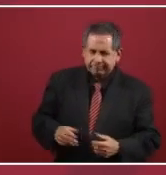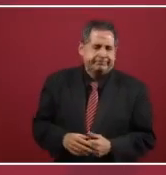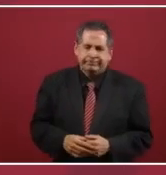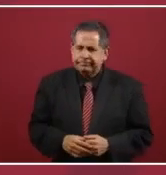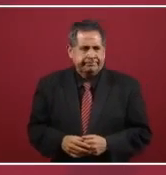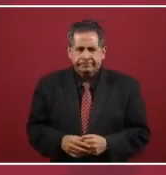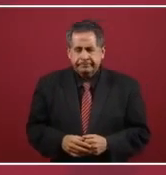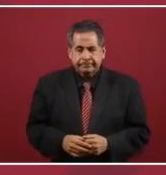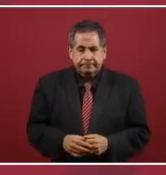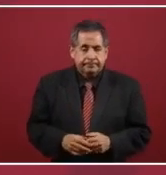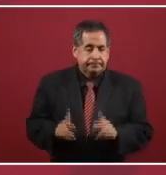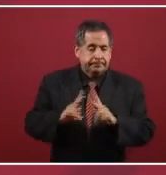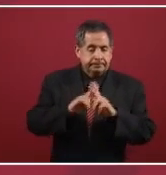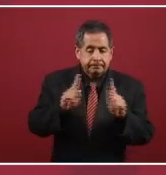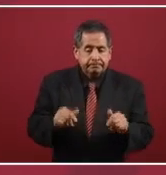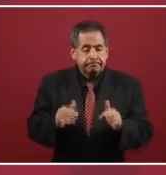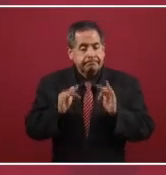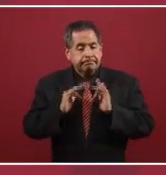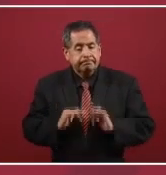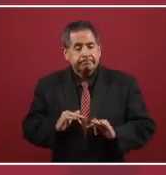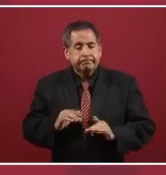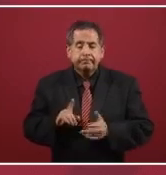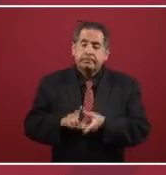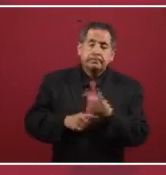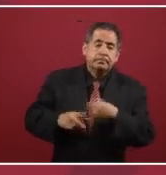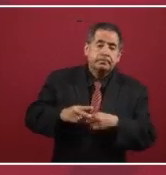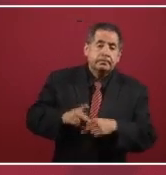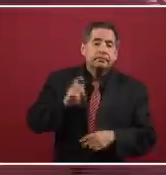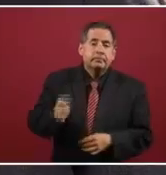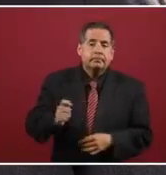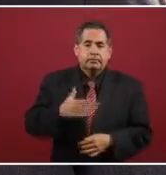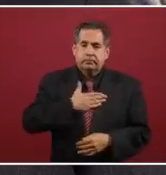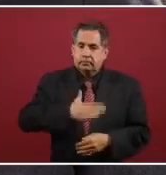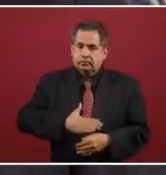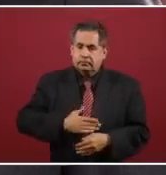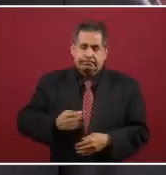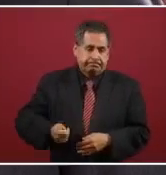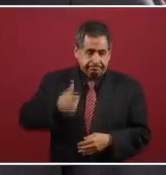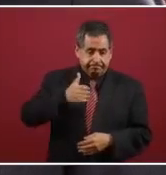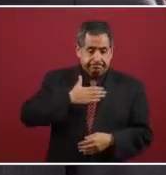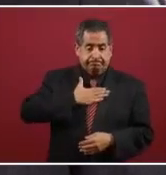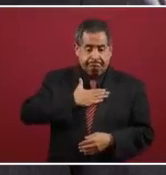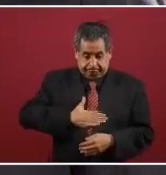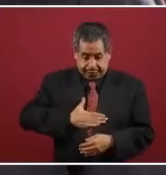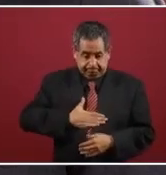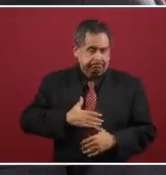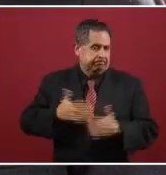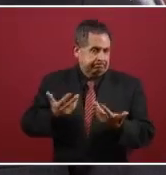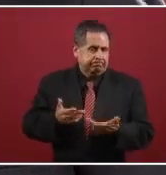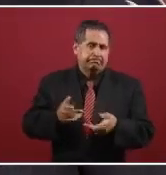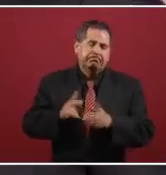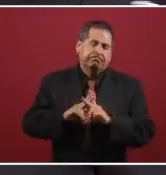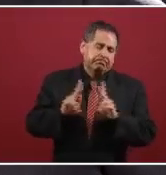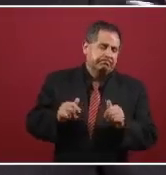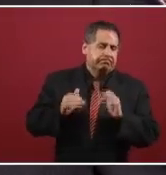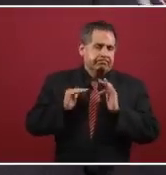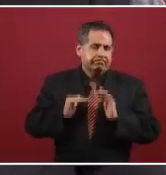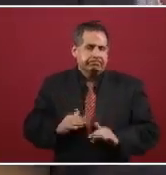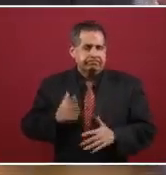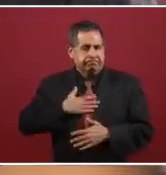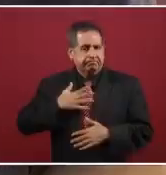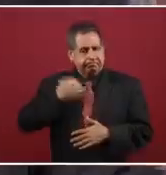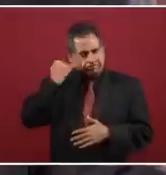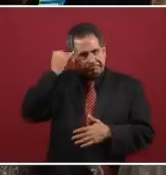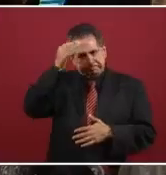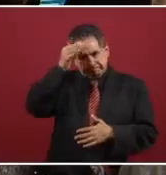y la tranquilidad son frutos de la justicia. Esa es nuestra filosofía,